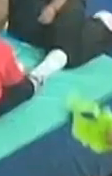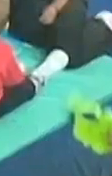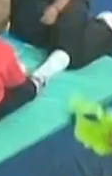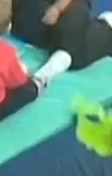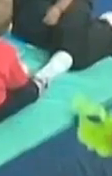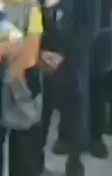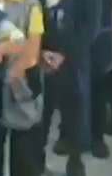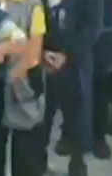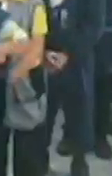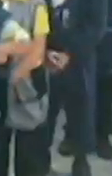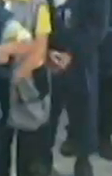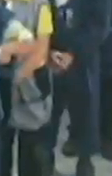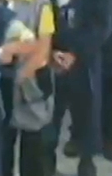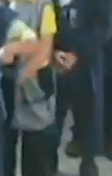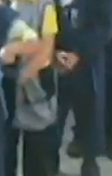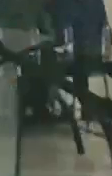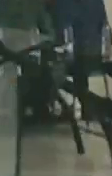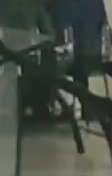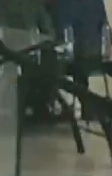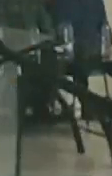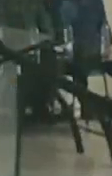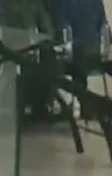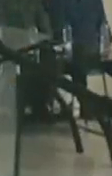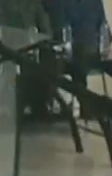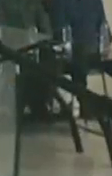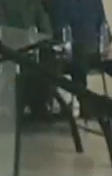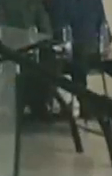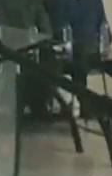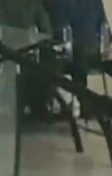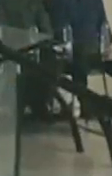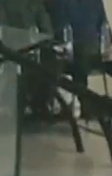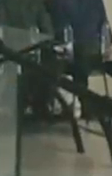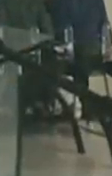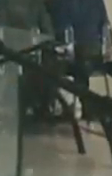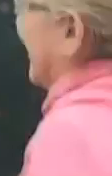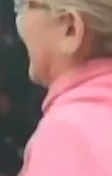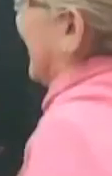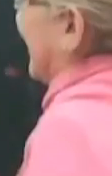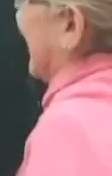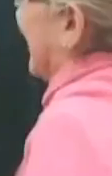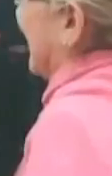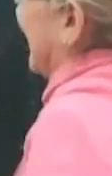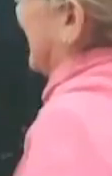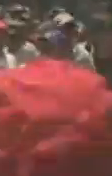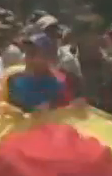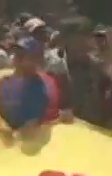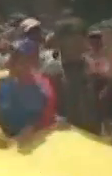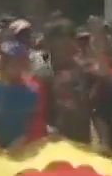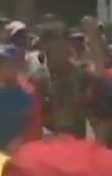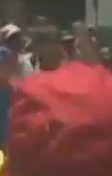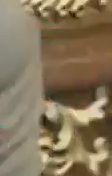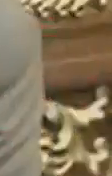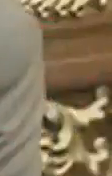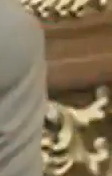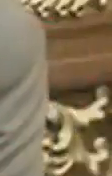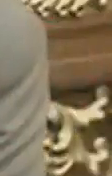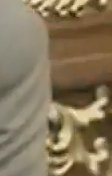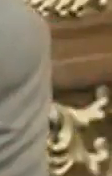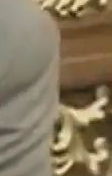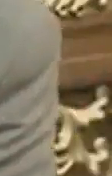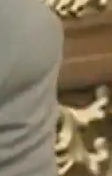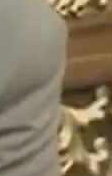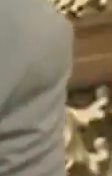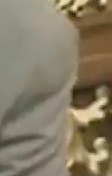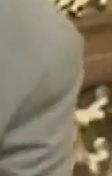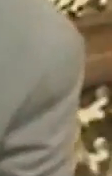humilde, pero él era un hombre de altura en pensamiento. y a los derechos de